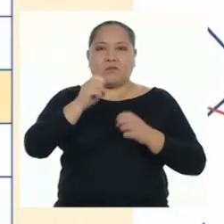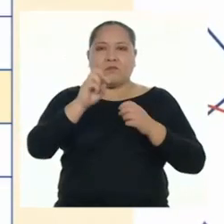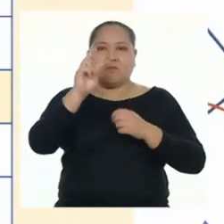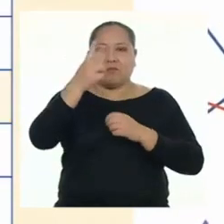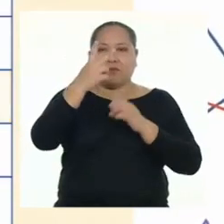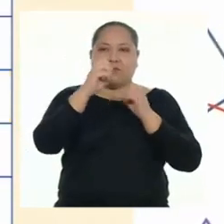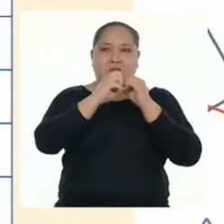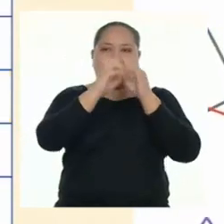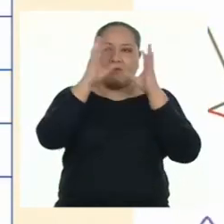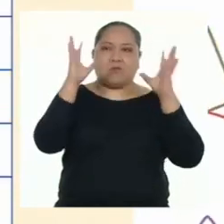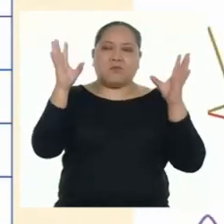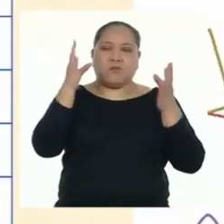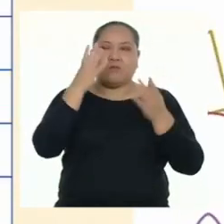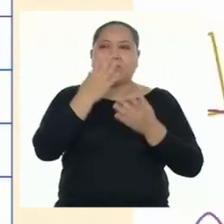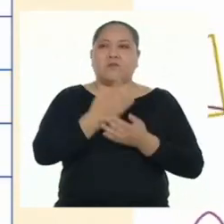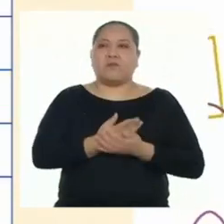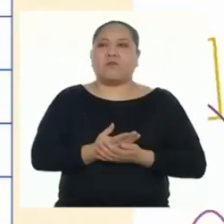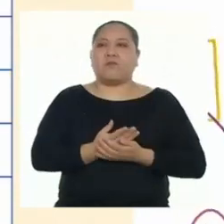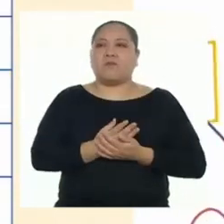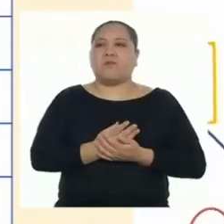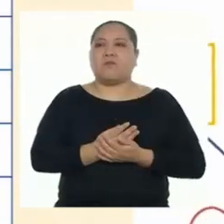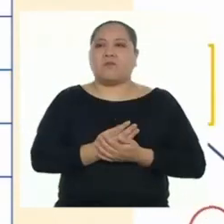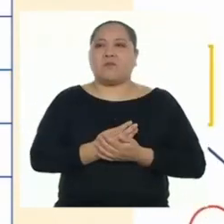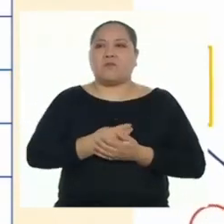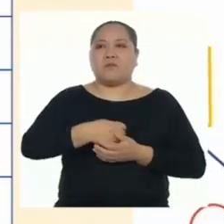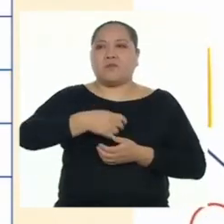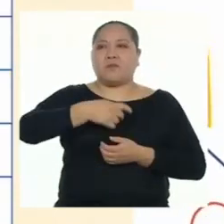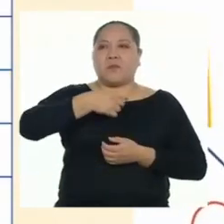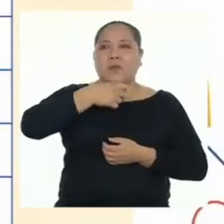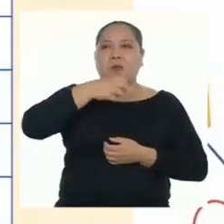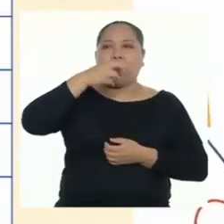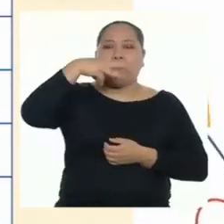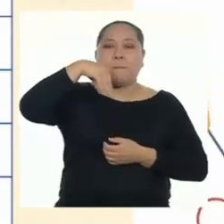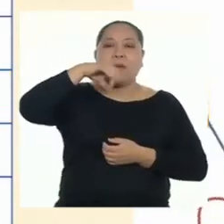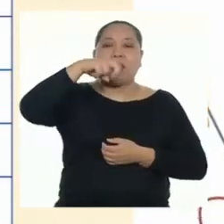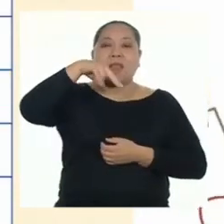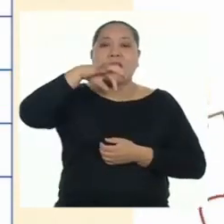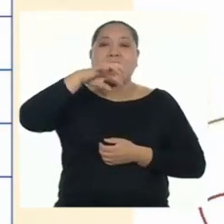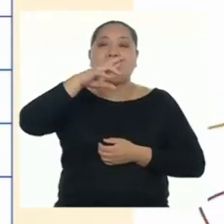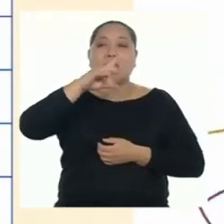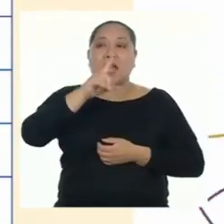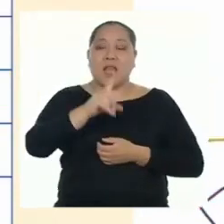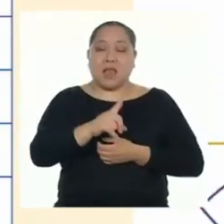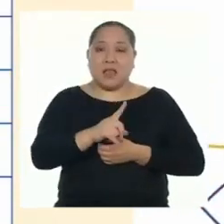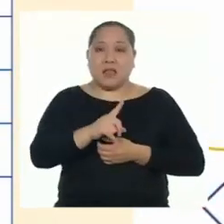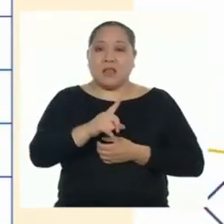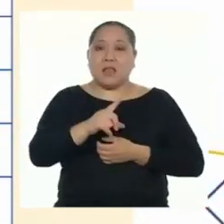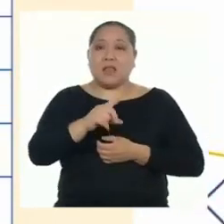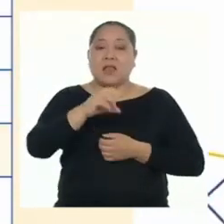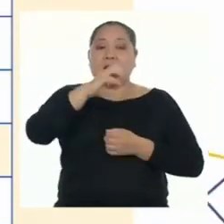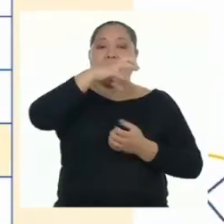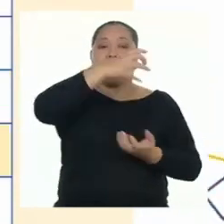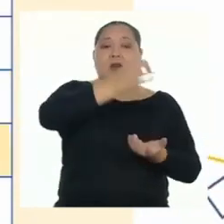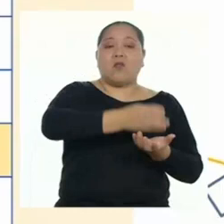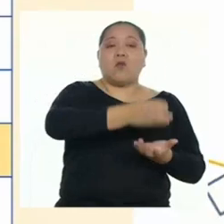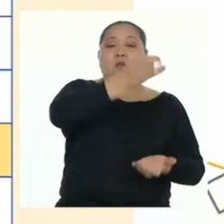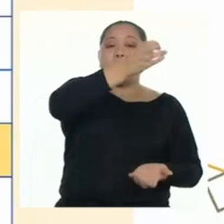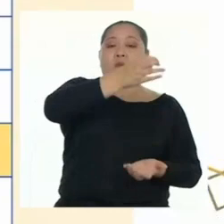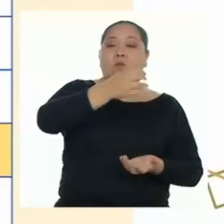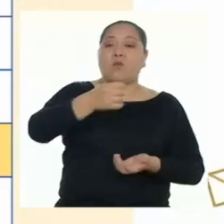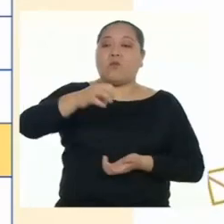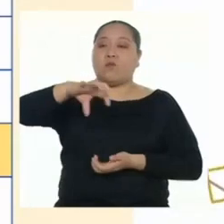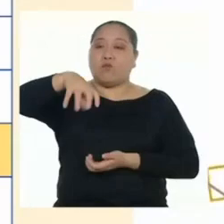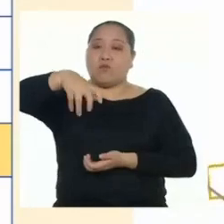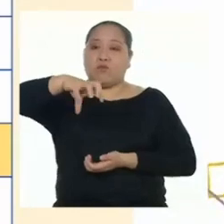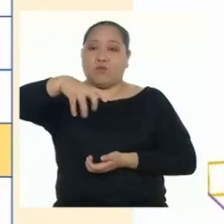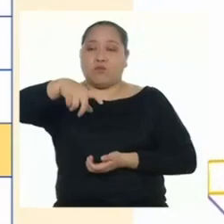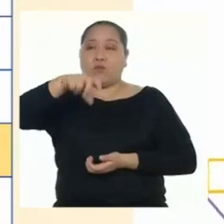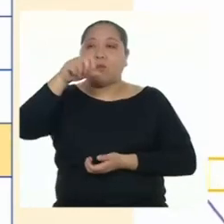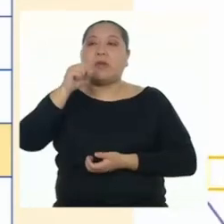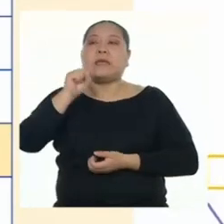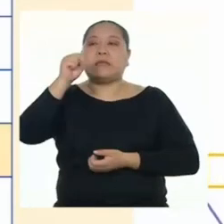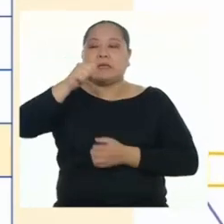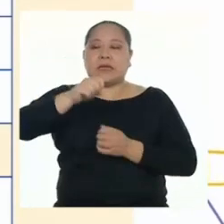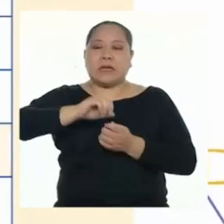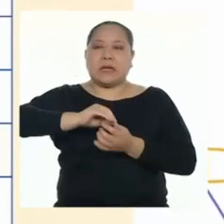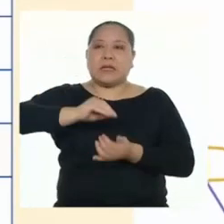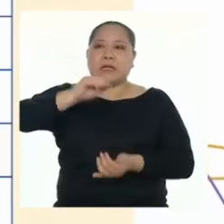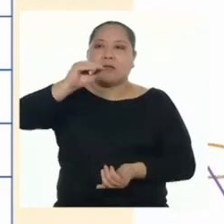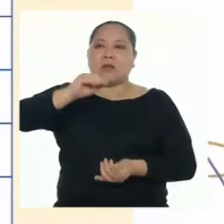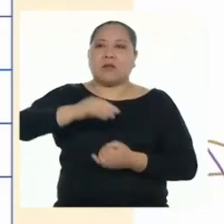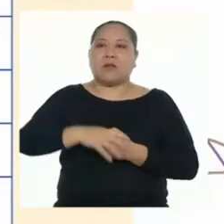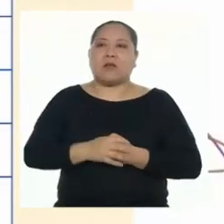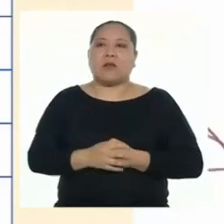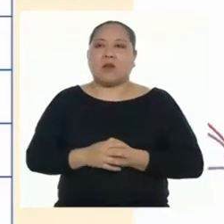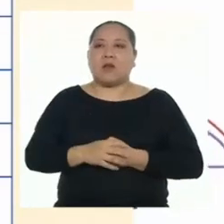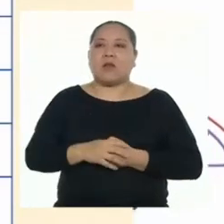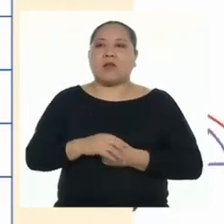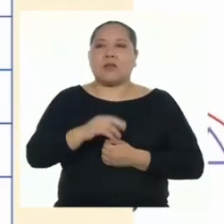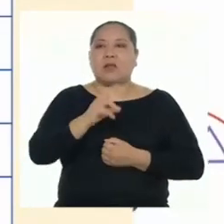día. En la muestra de agua mineral y en la de agua potable se registró un crecimiento. En la cuarta fila es el tercer día. En